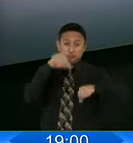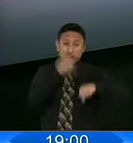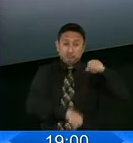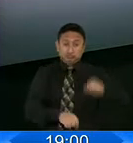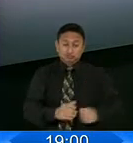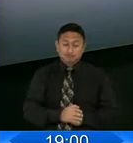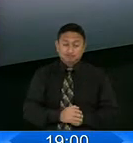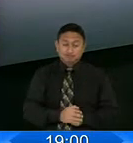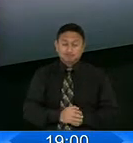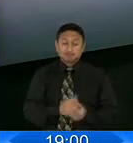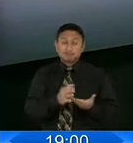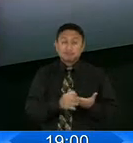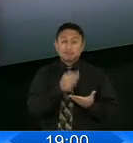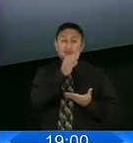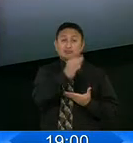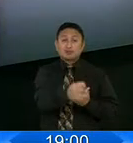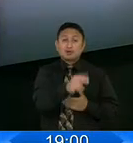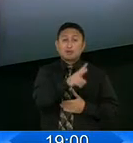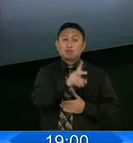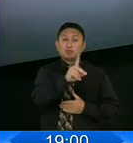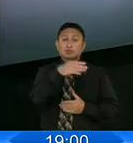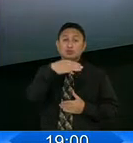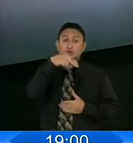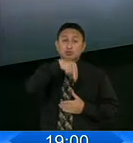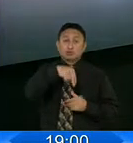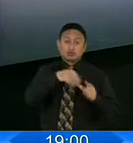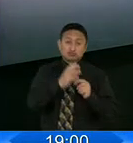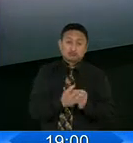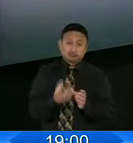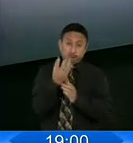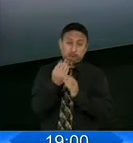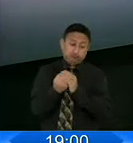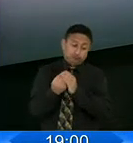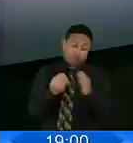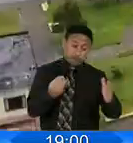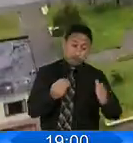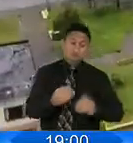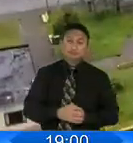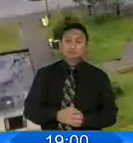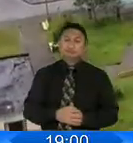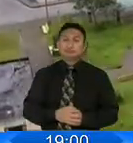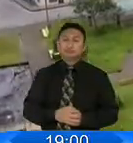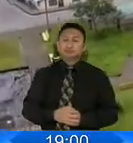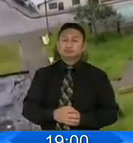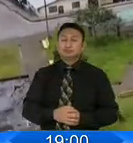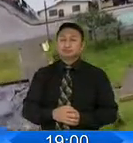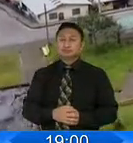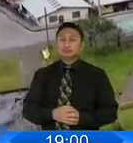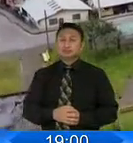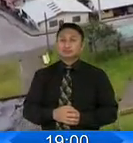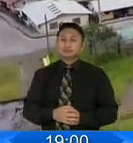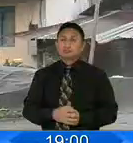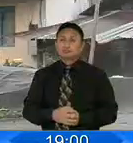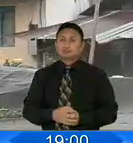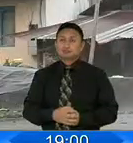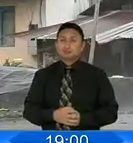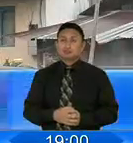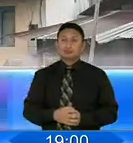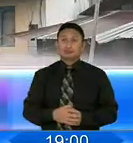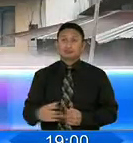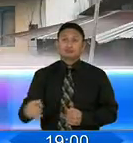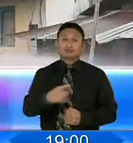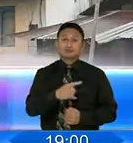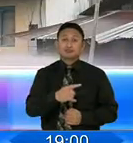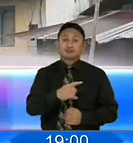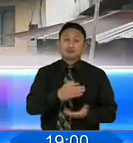parroquia Suñac está ubicada a 21 kilómetros del volcán Sangay. En las faldas del Parque Nacional Sangay se encuentra asentada